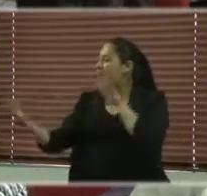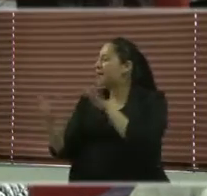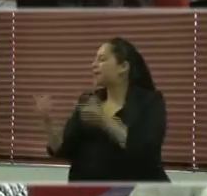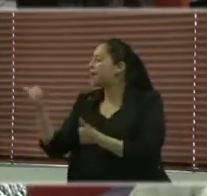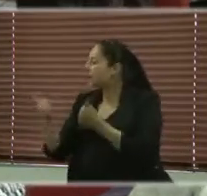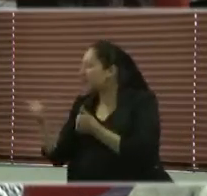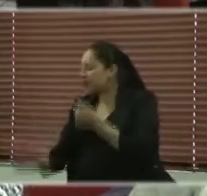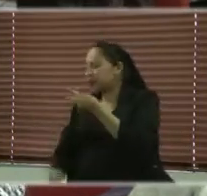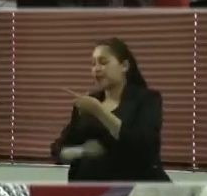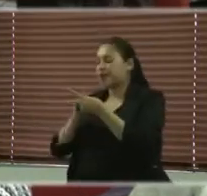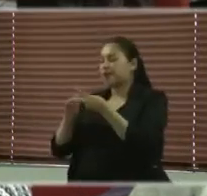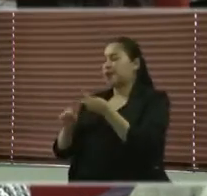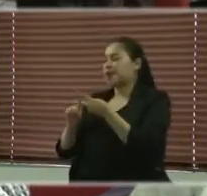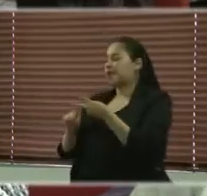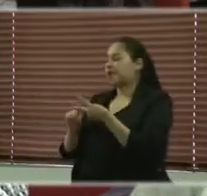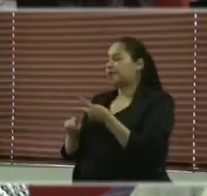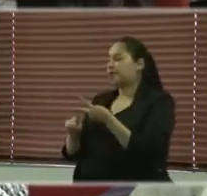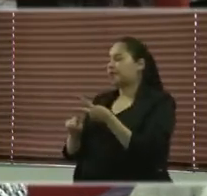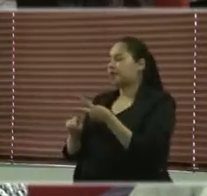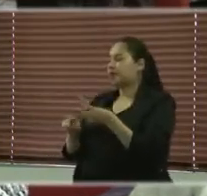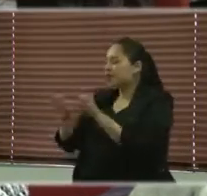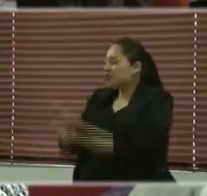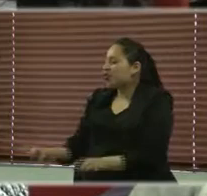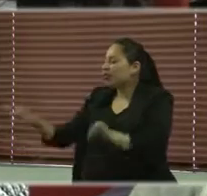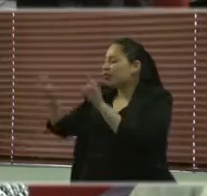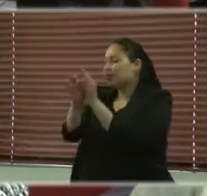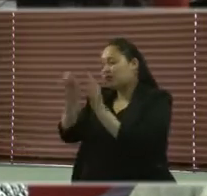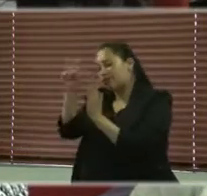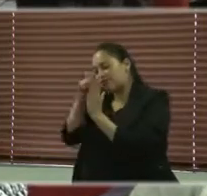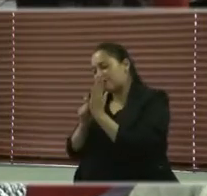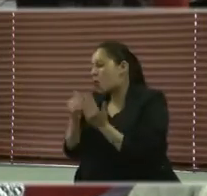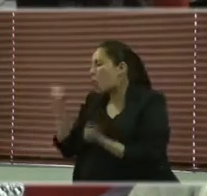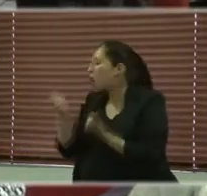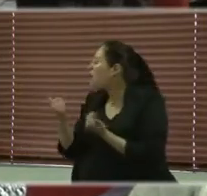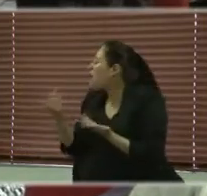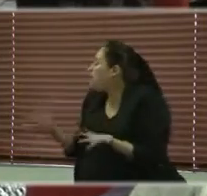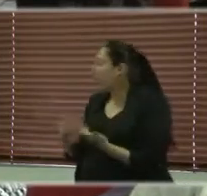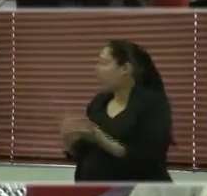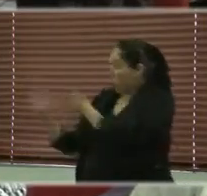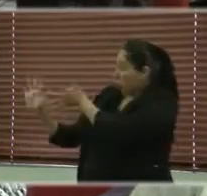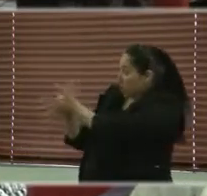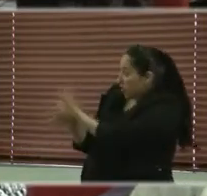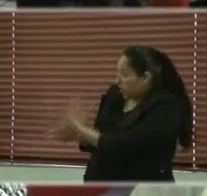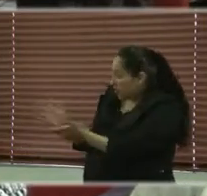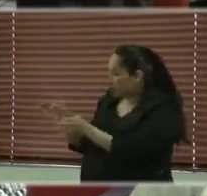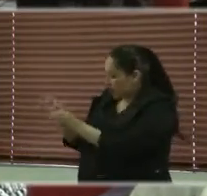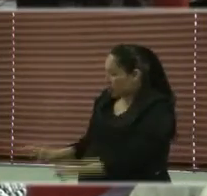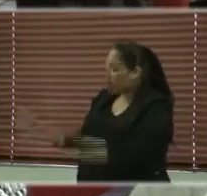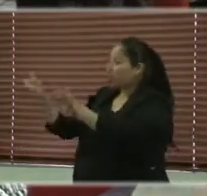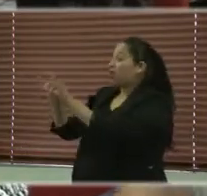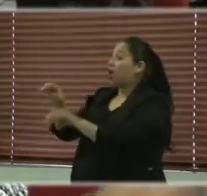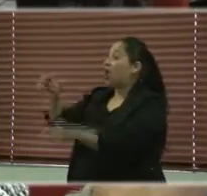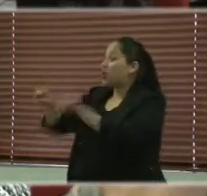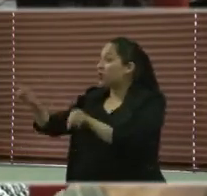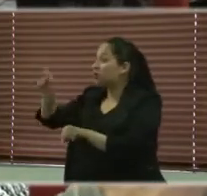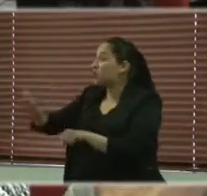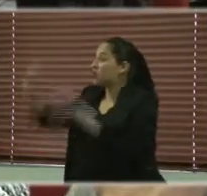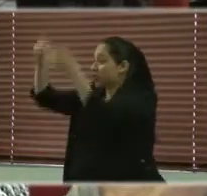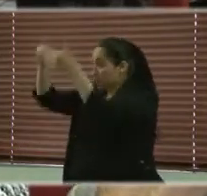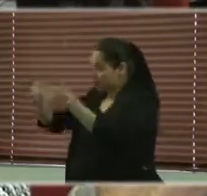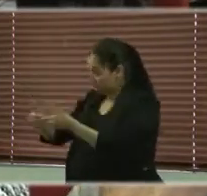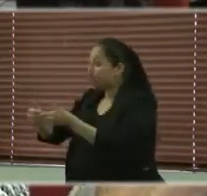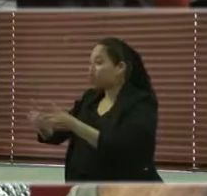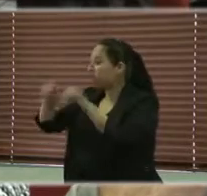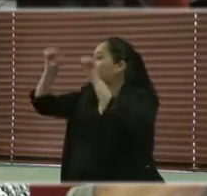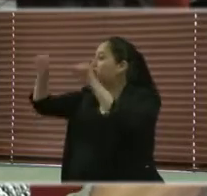tienen cuenta porque sería muy importante que tuviéramos esa información pues porque hay personas con discapacidad que definitivamente pueden llegar